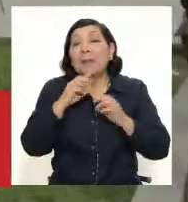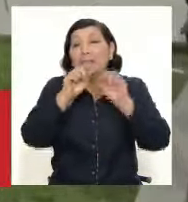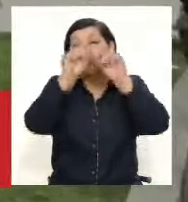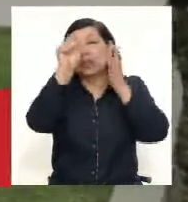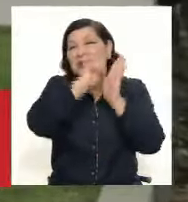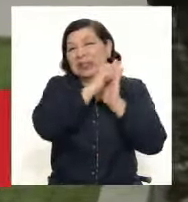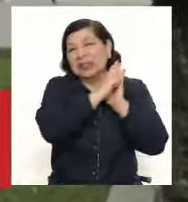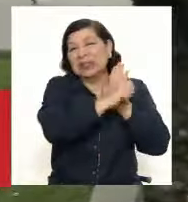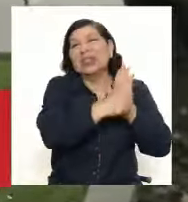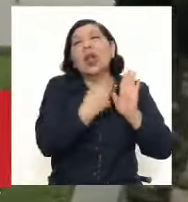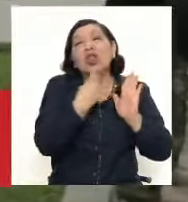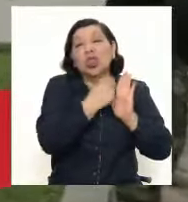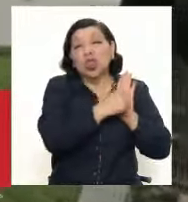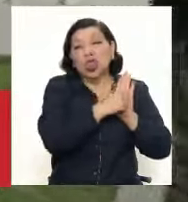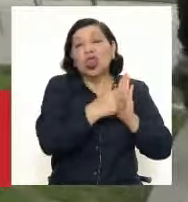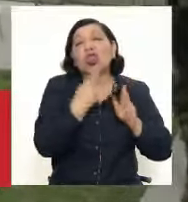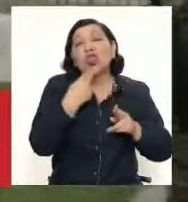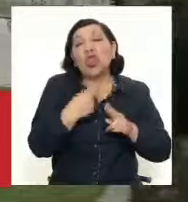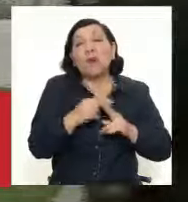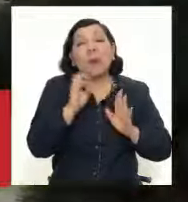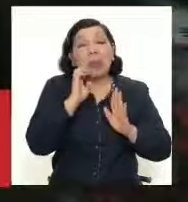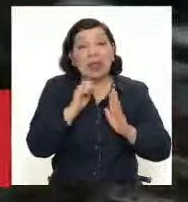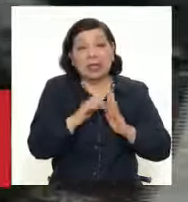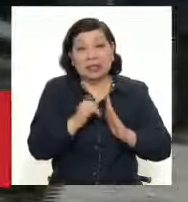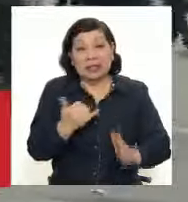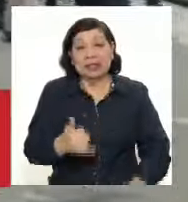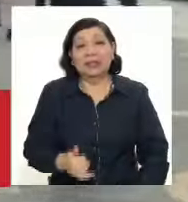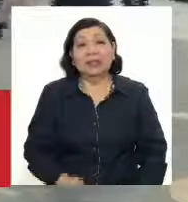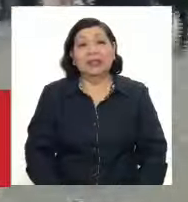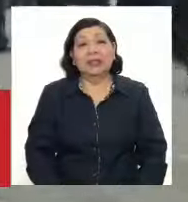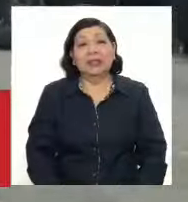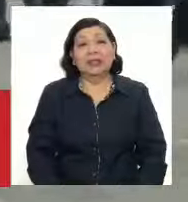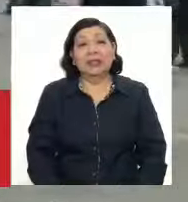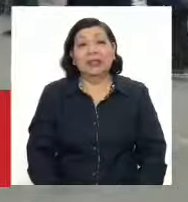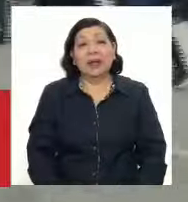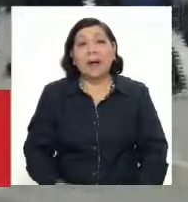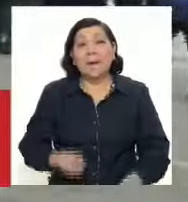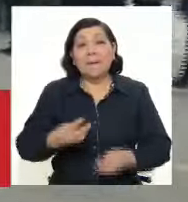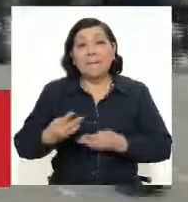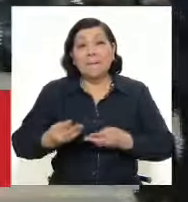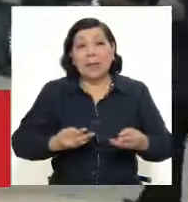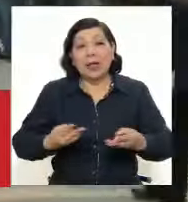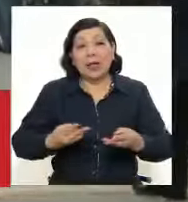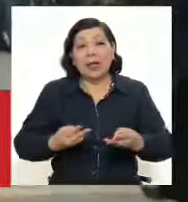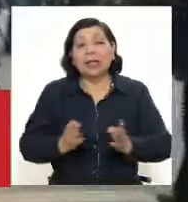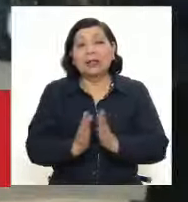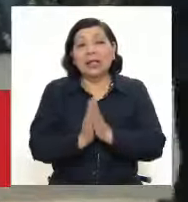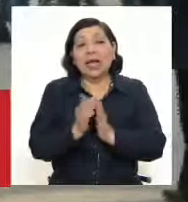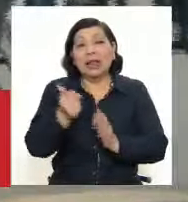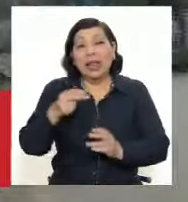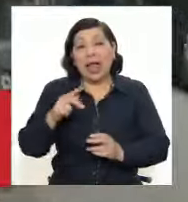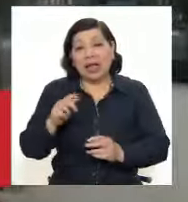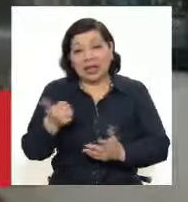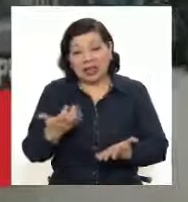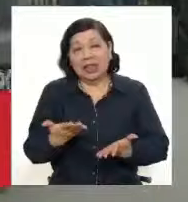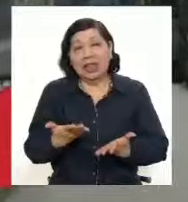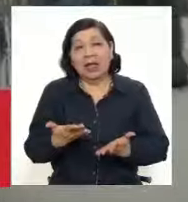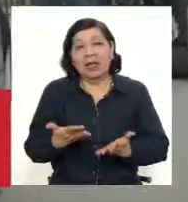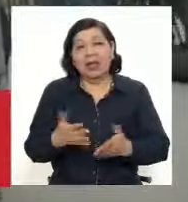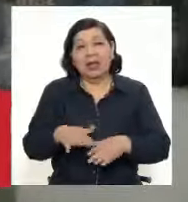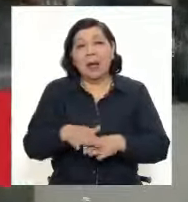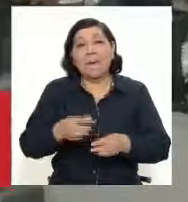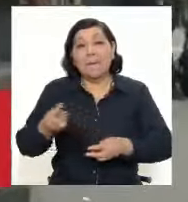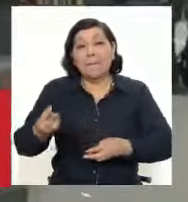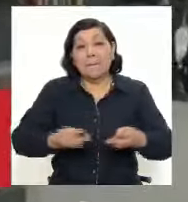que señalan. A ver, por ejemplo, tenemos del mercado de productores de Santa Anita, tenemos la administración